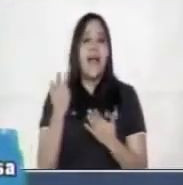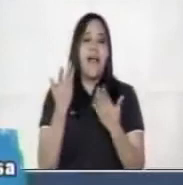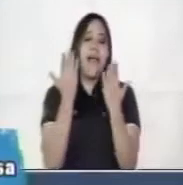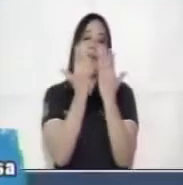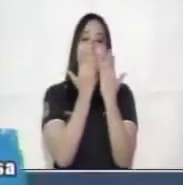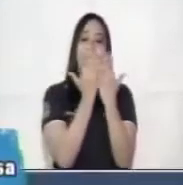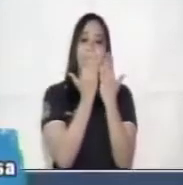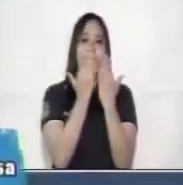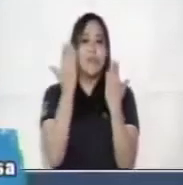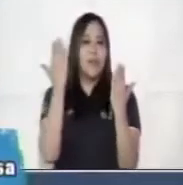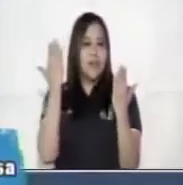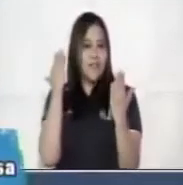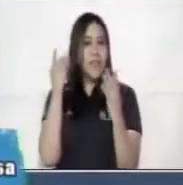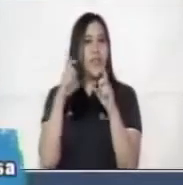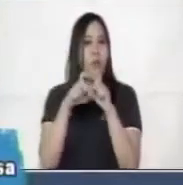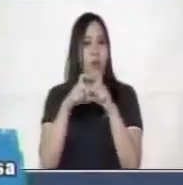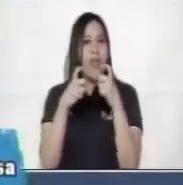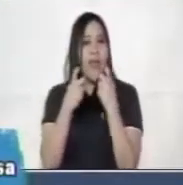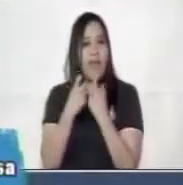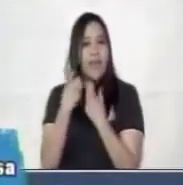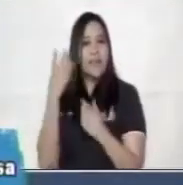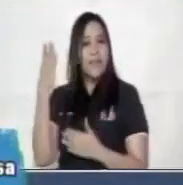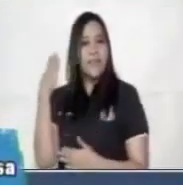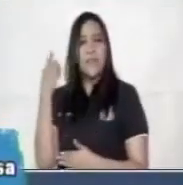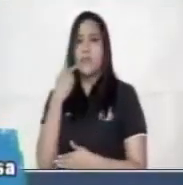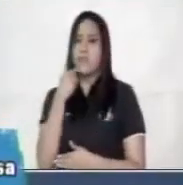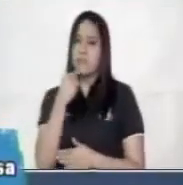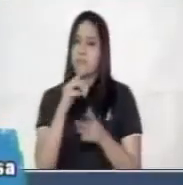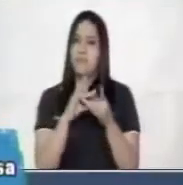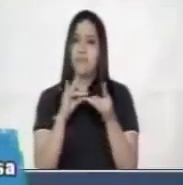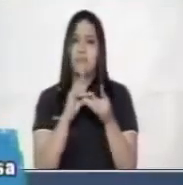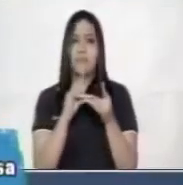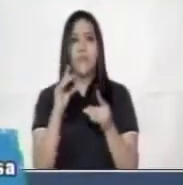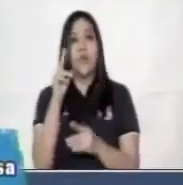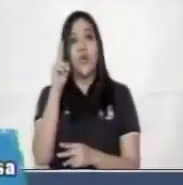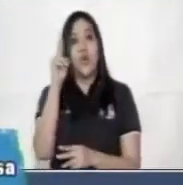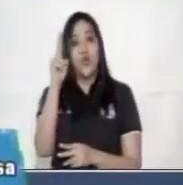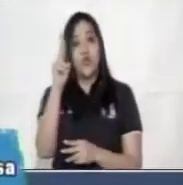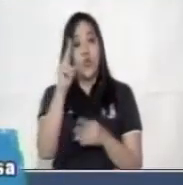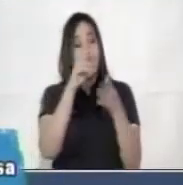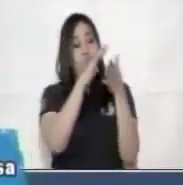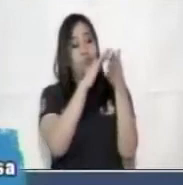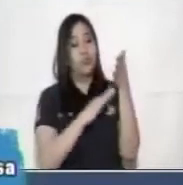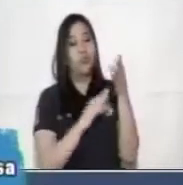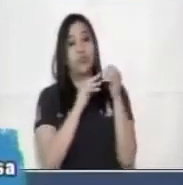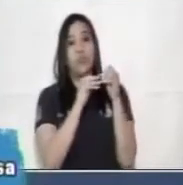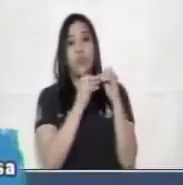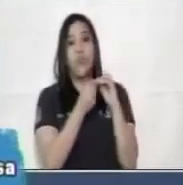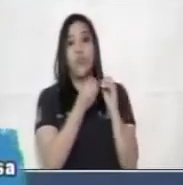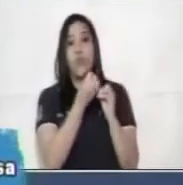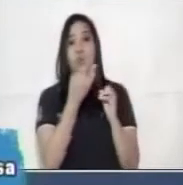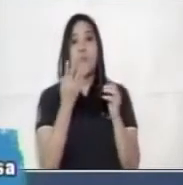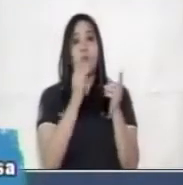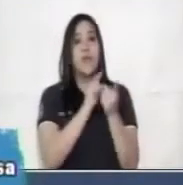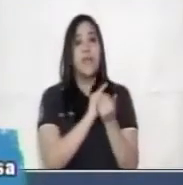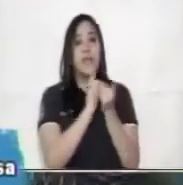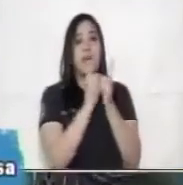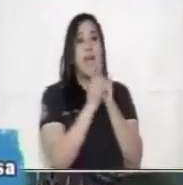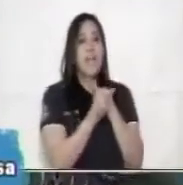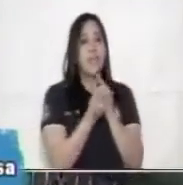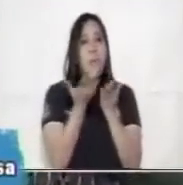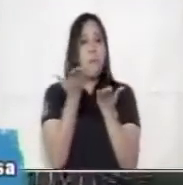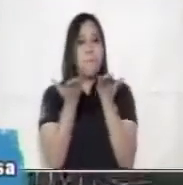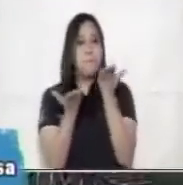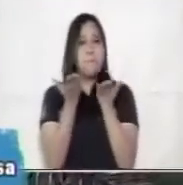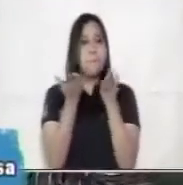estudiamos en el segmento anterior y dijimos que son dos magnitudes que son inversamente